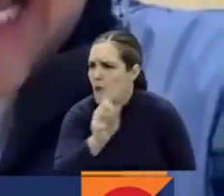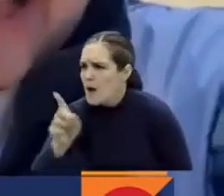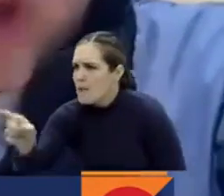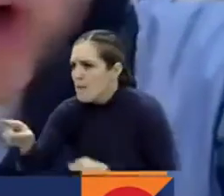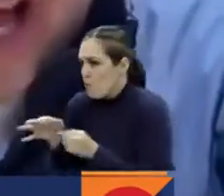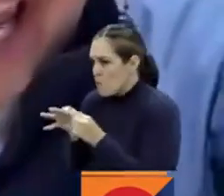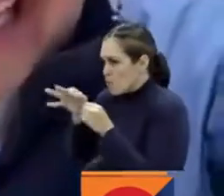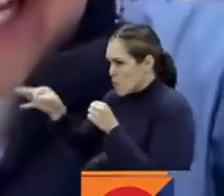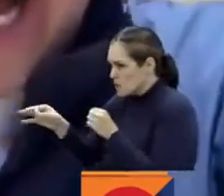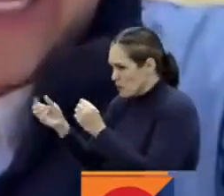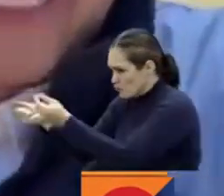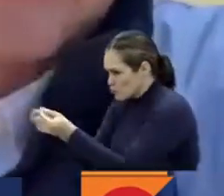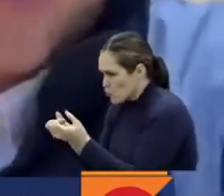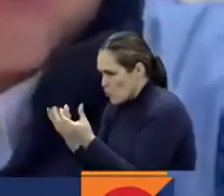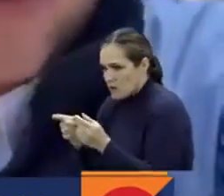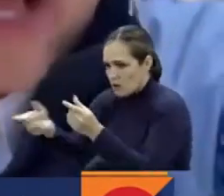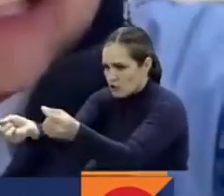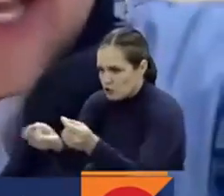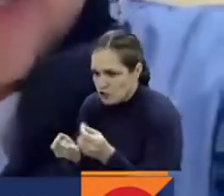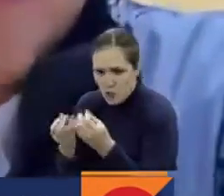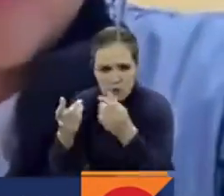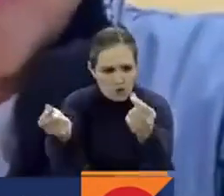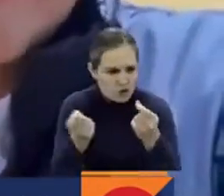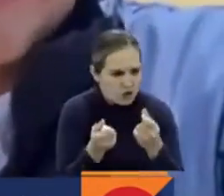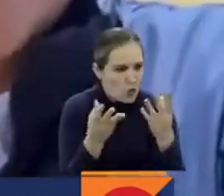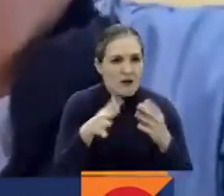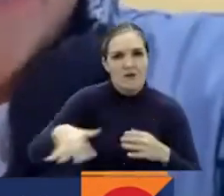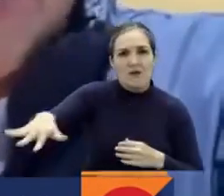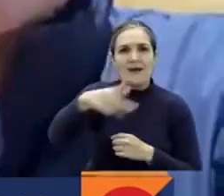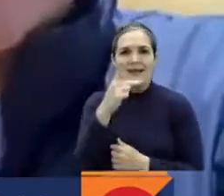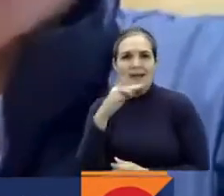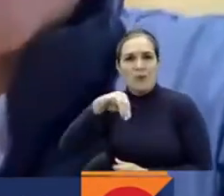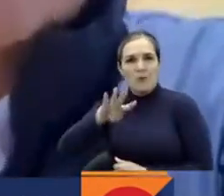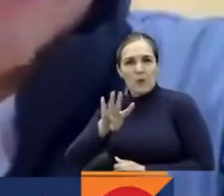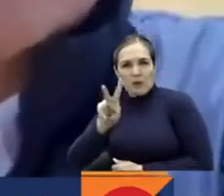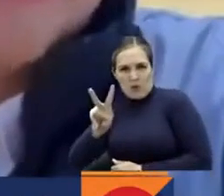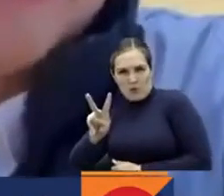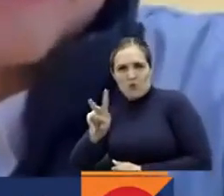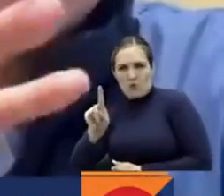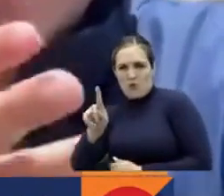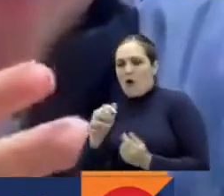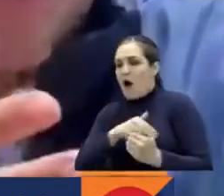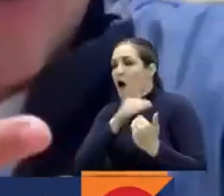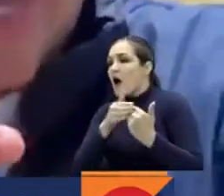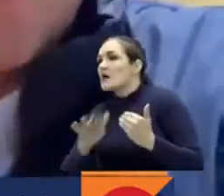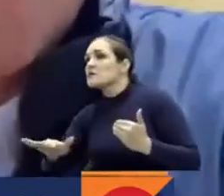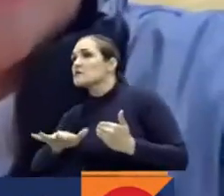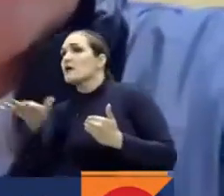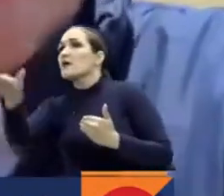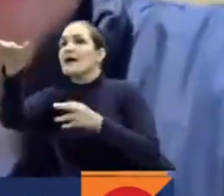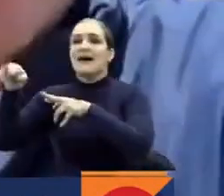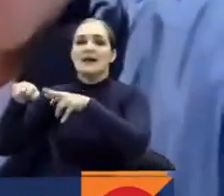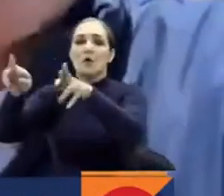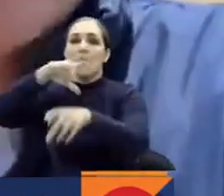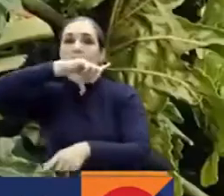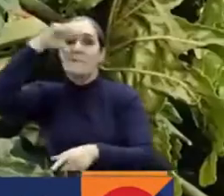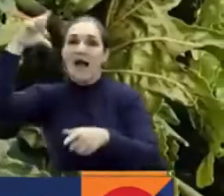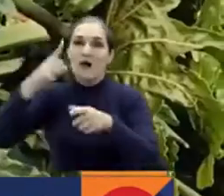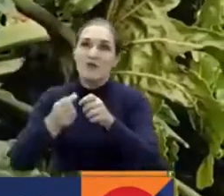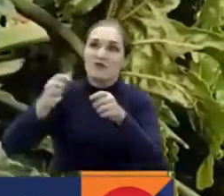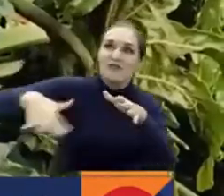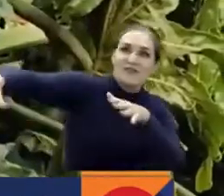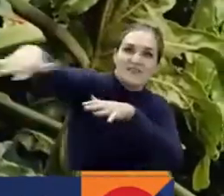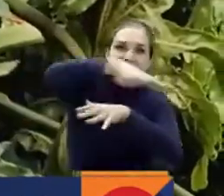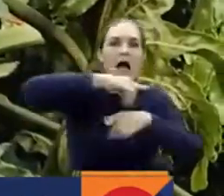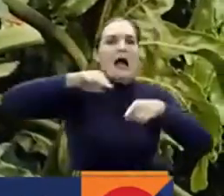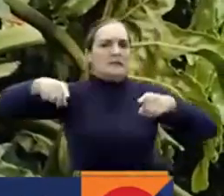Águeda, todas las áreas correspondientes al kilómetro 41 hasta la parte alta de la reserva de Río Blanco en el Nevado del Ruiz.